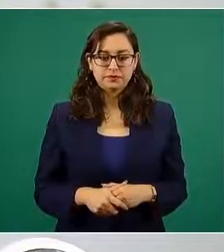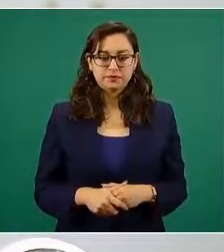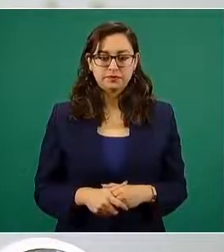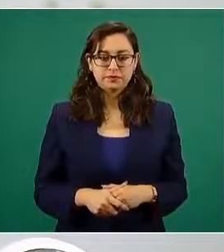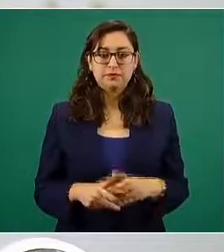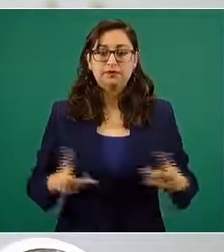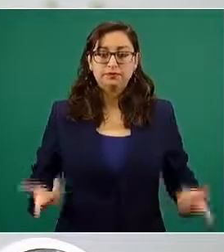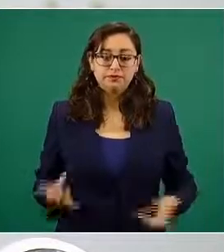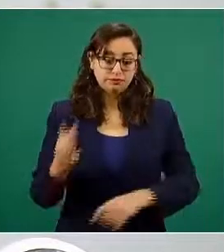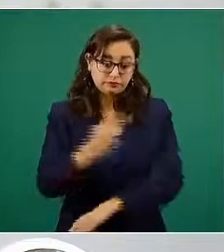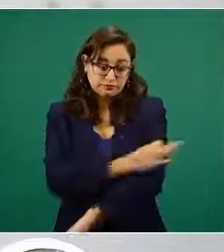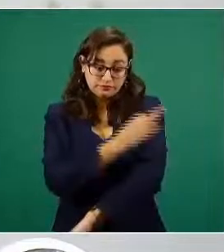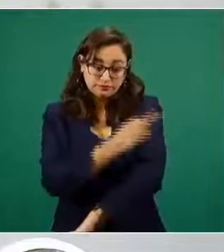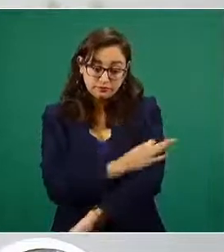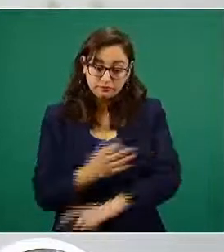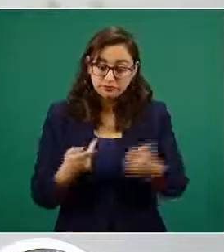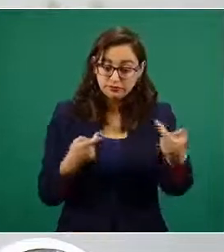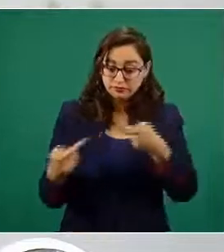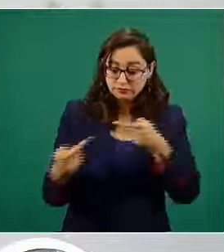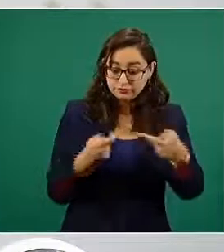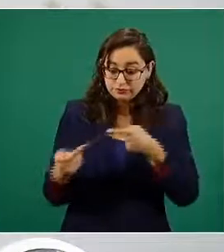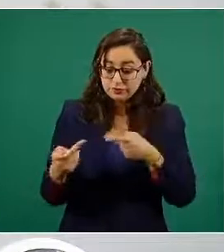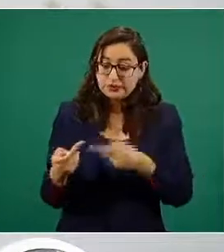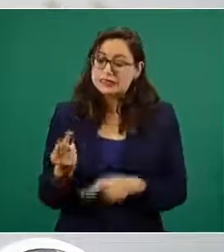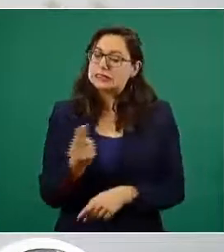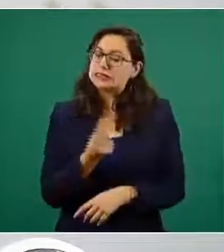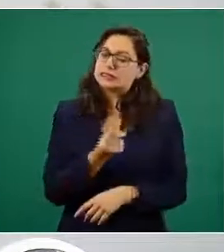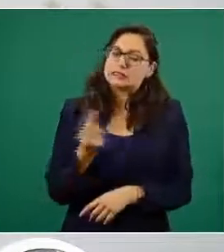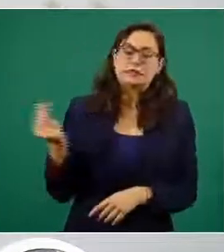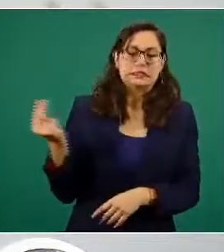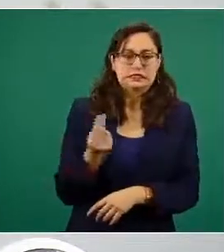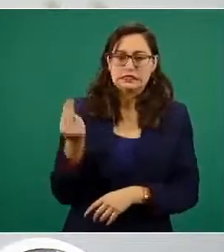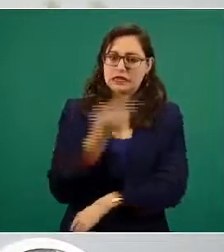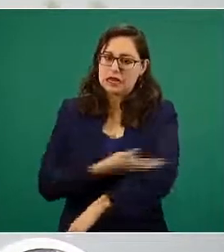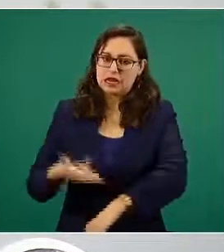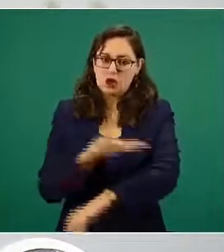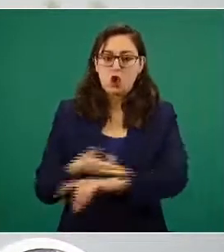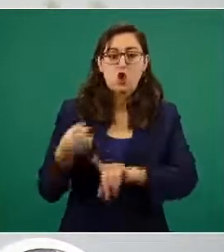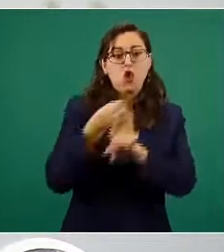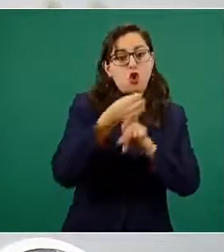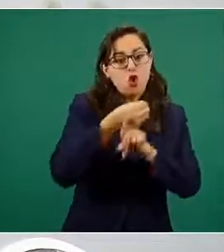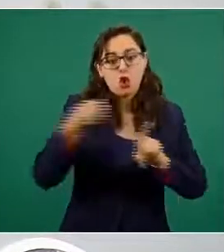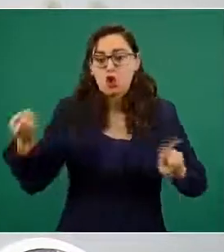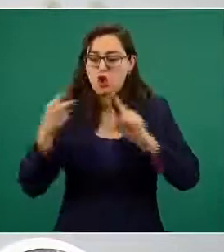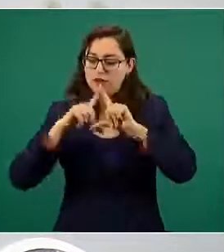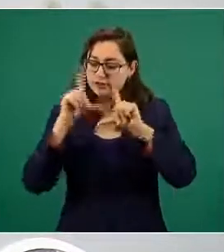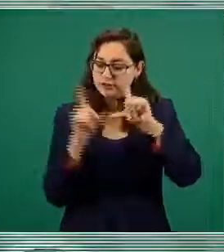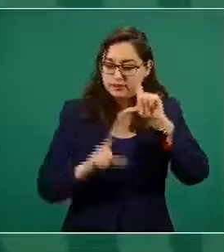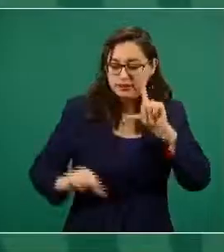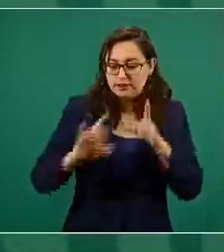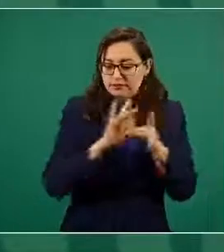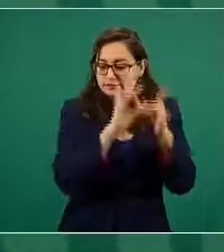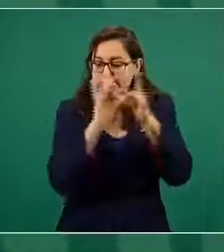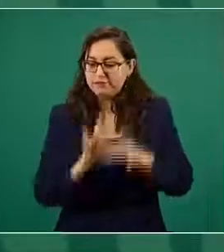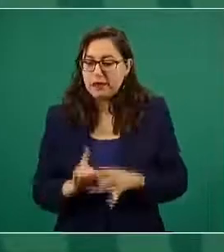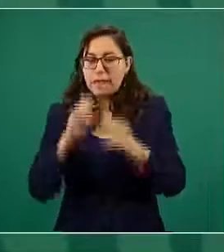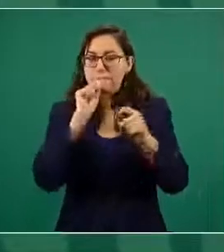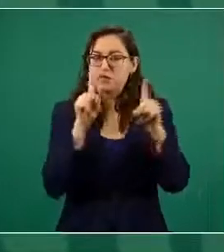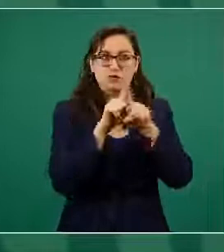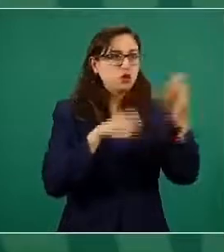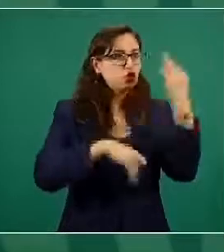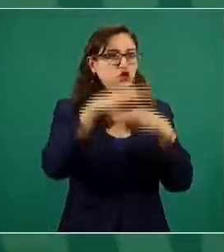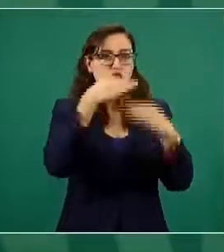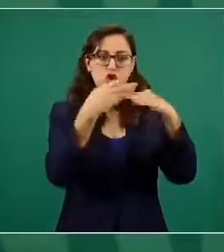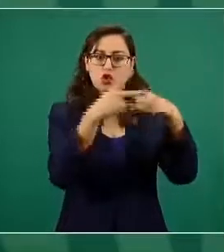visión organizada en todos los estados nacionales. Esto es una recomendación general de la Organización Mundial de la Salud,